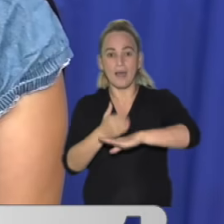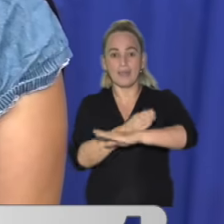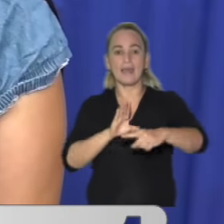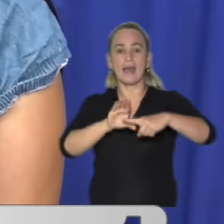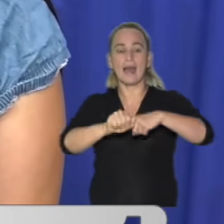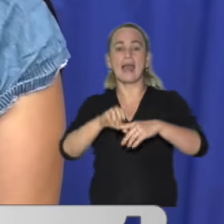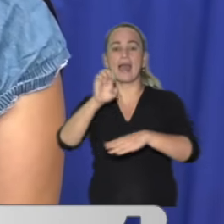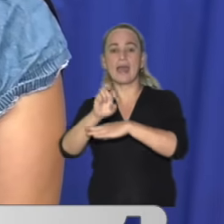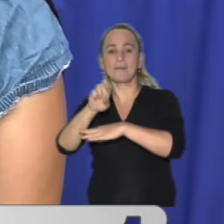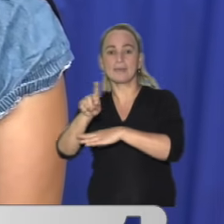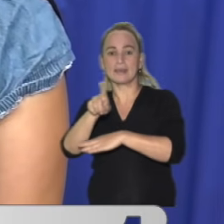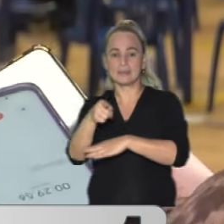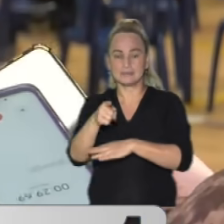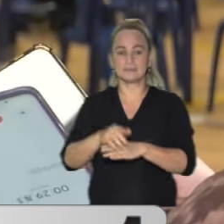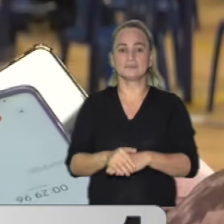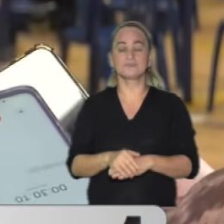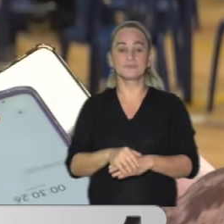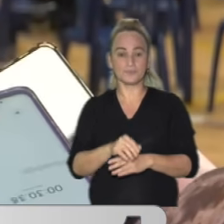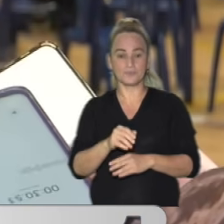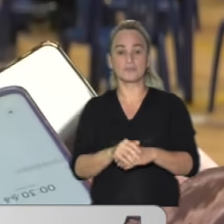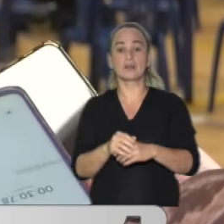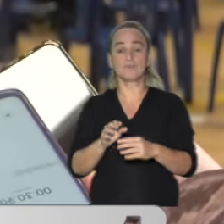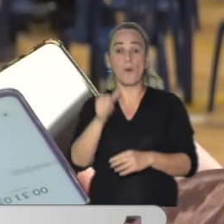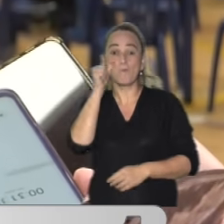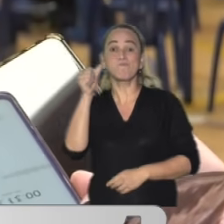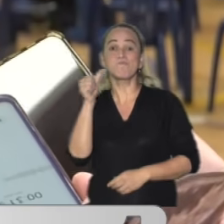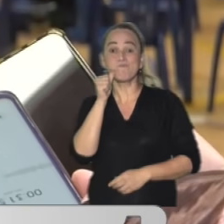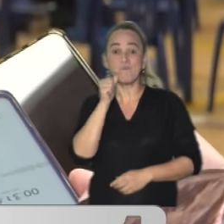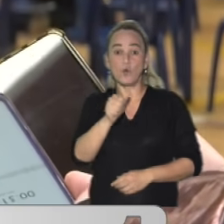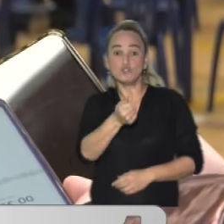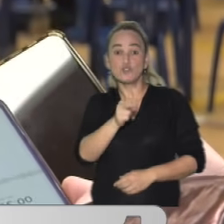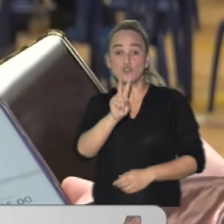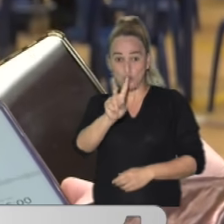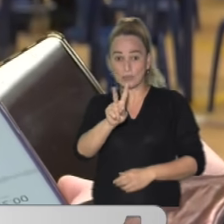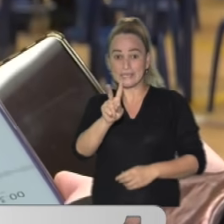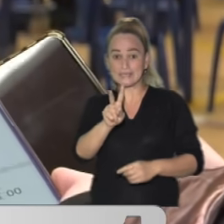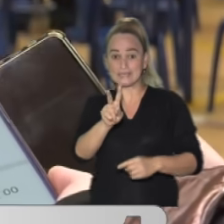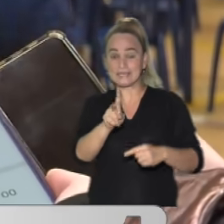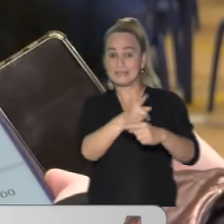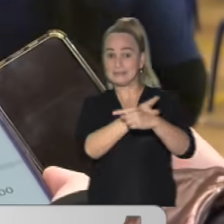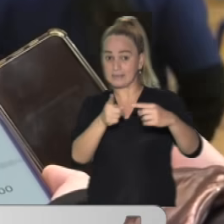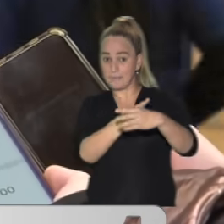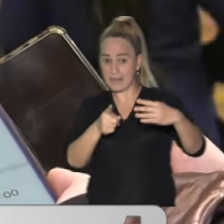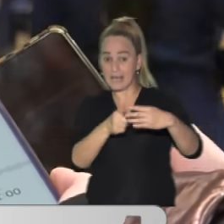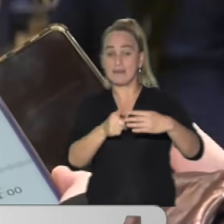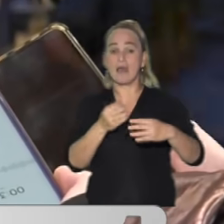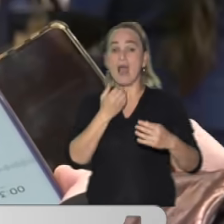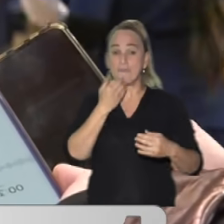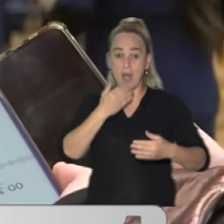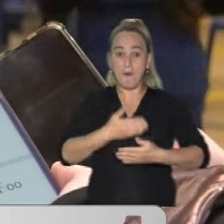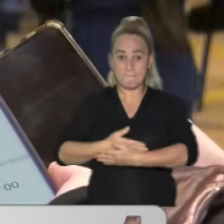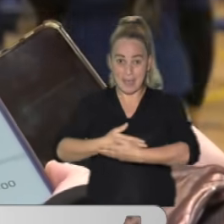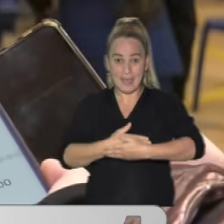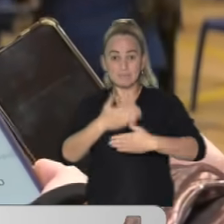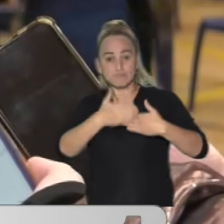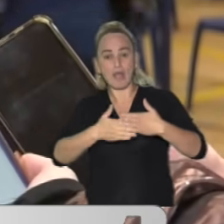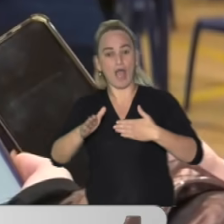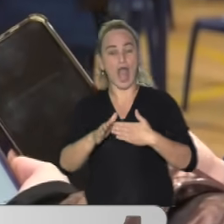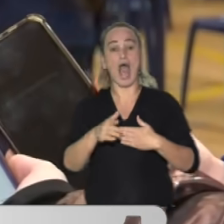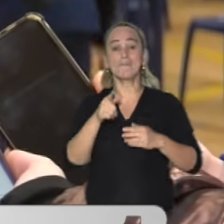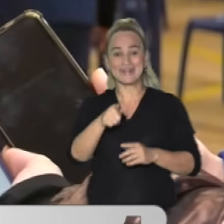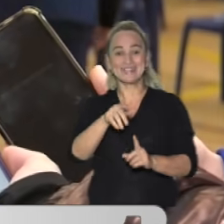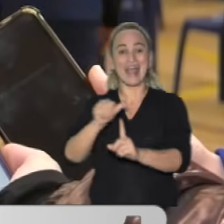de las EPS. Mayores de 12 semanas de gestación y que tengan 40 días posparto. Ellas son las que están destinadas para